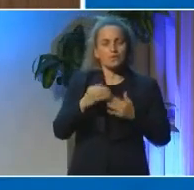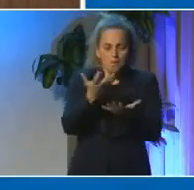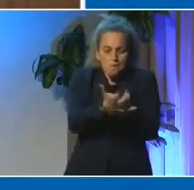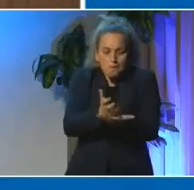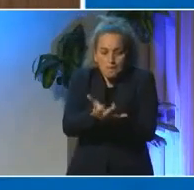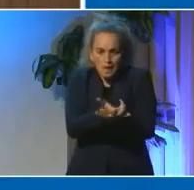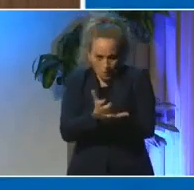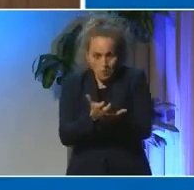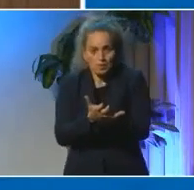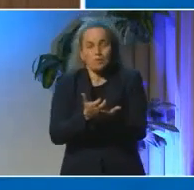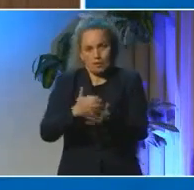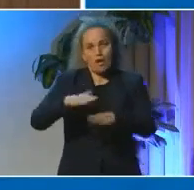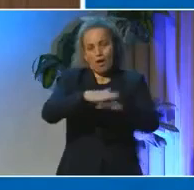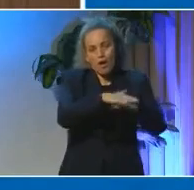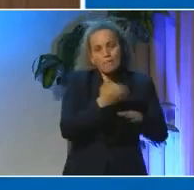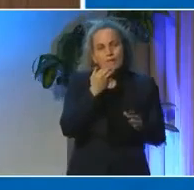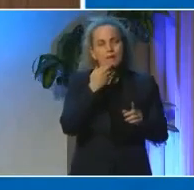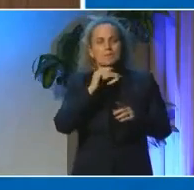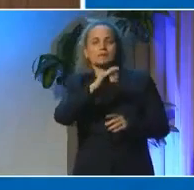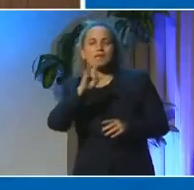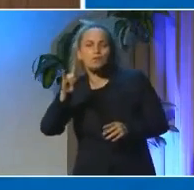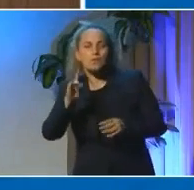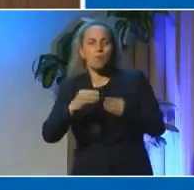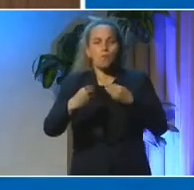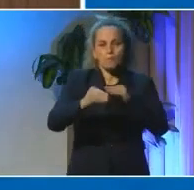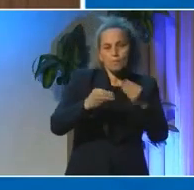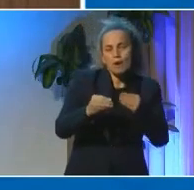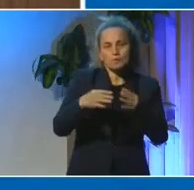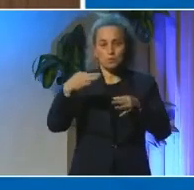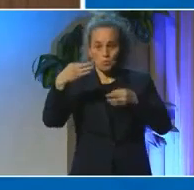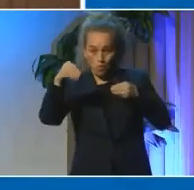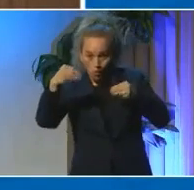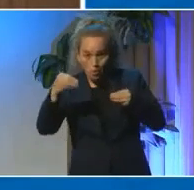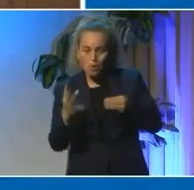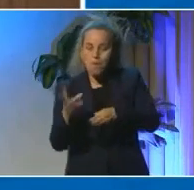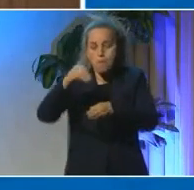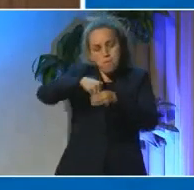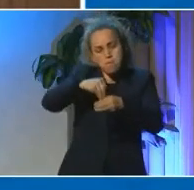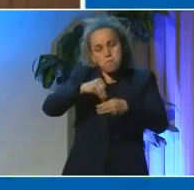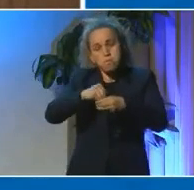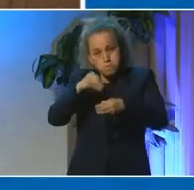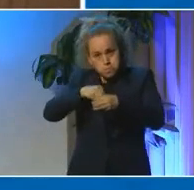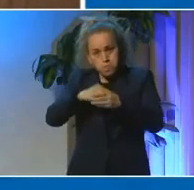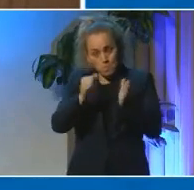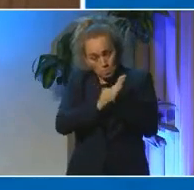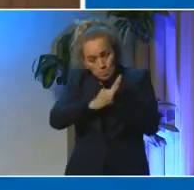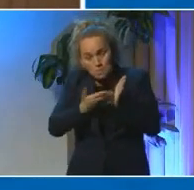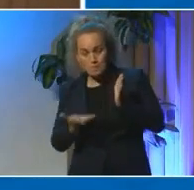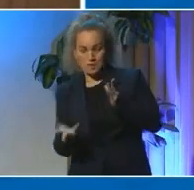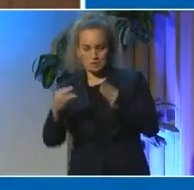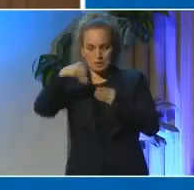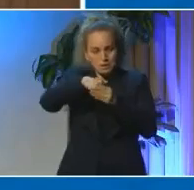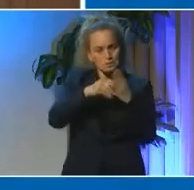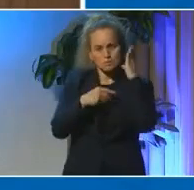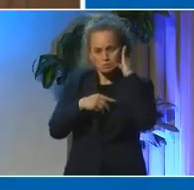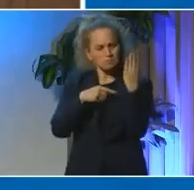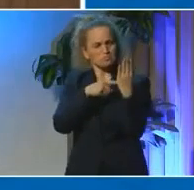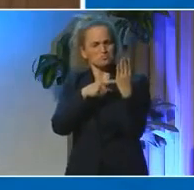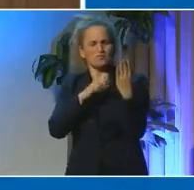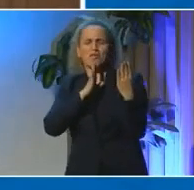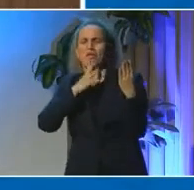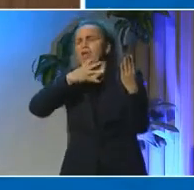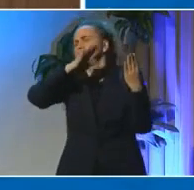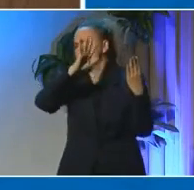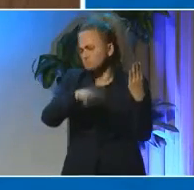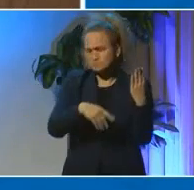obviamente también hay cobre hay plástico hay papel hay infinidad de materiales que nosotros simplemente decimos a veces nos dejamos